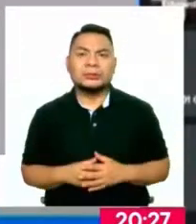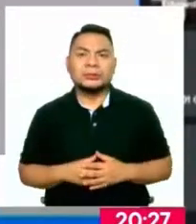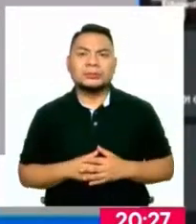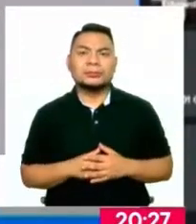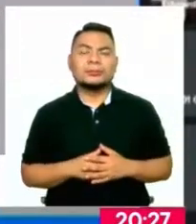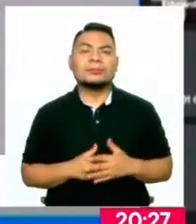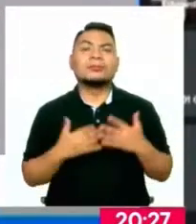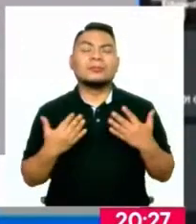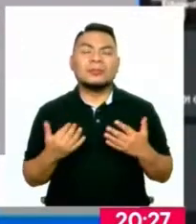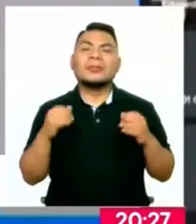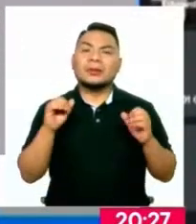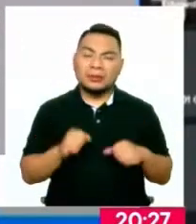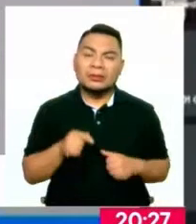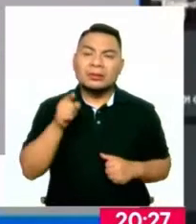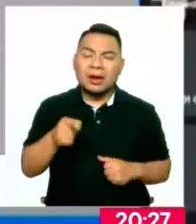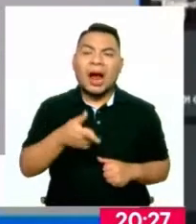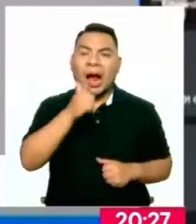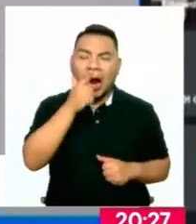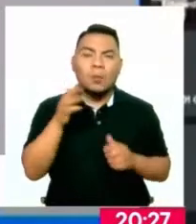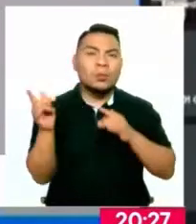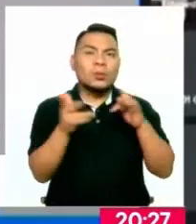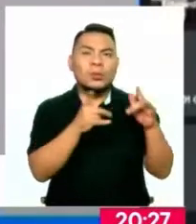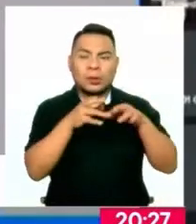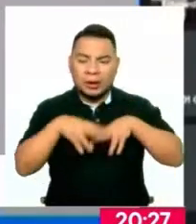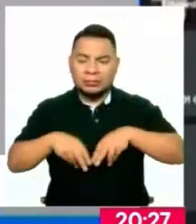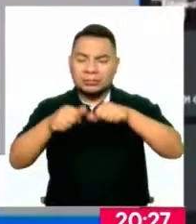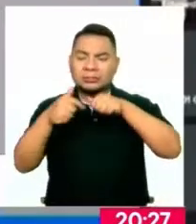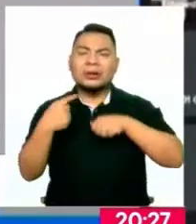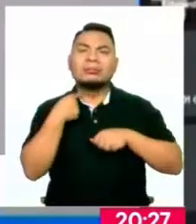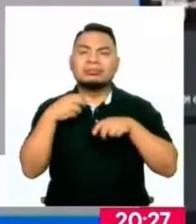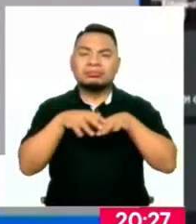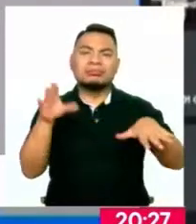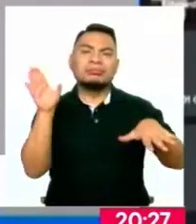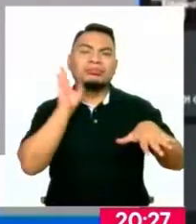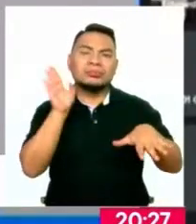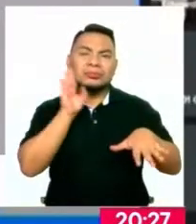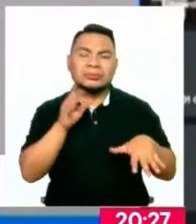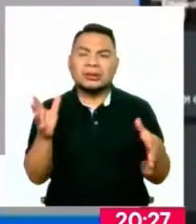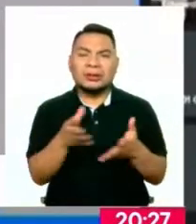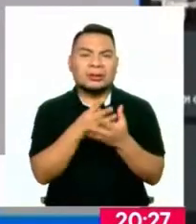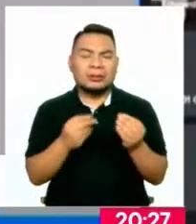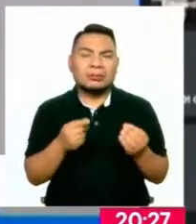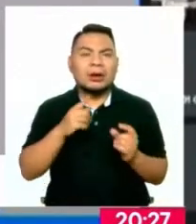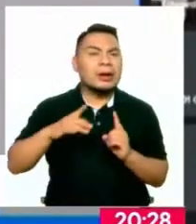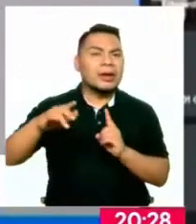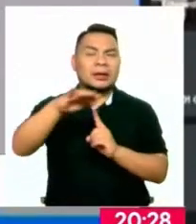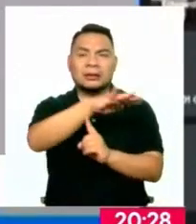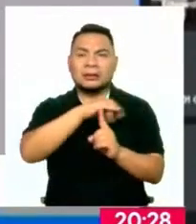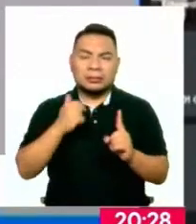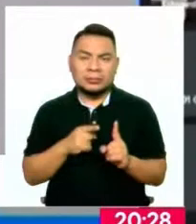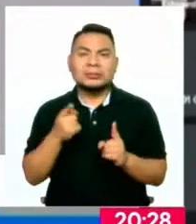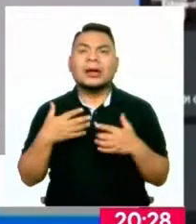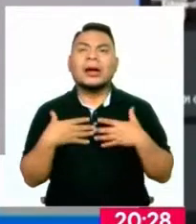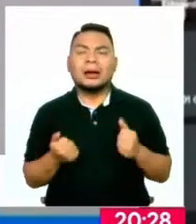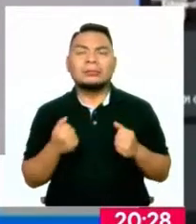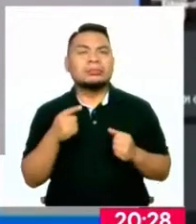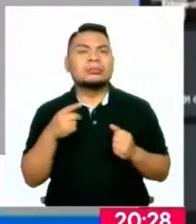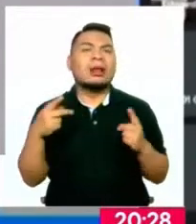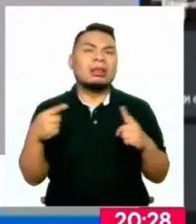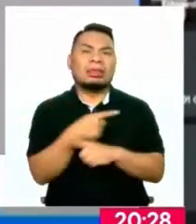componentes, agua, suelo y aire, alterando y destruyendo la calidad ambiental y la salud